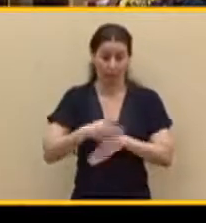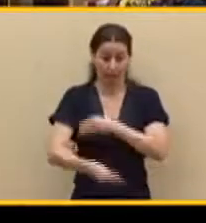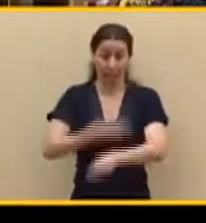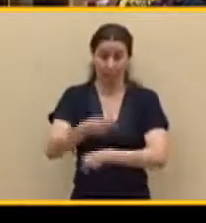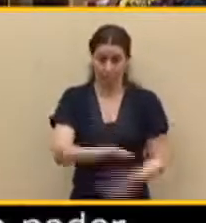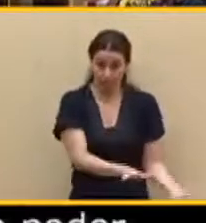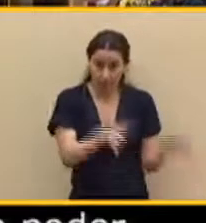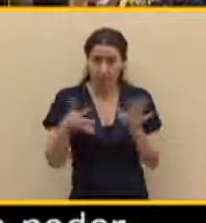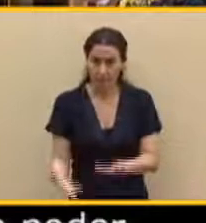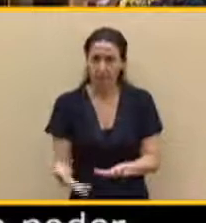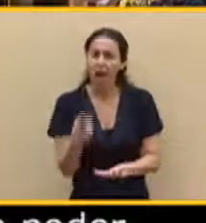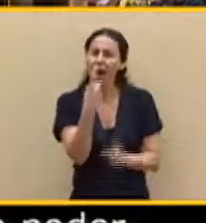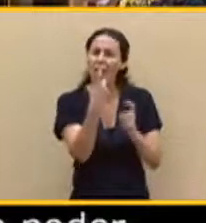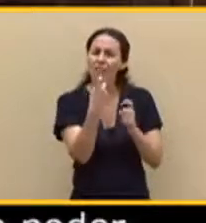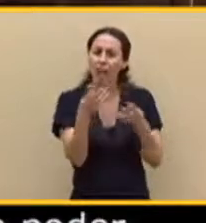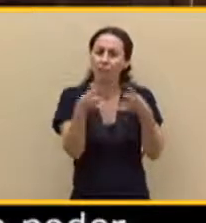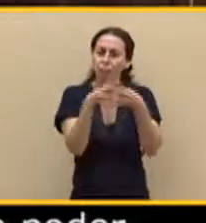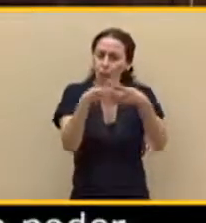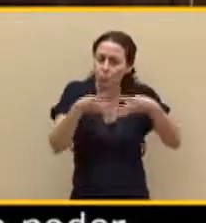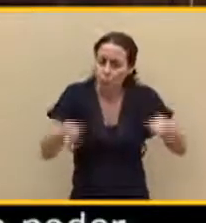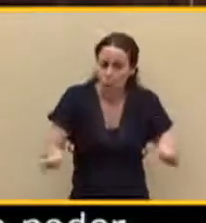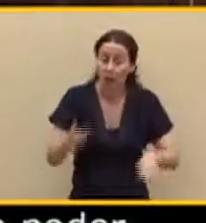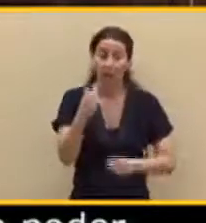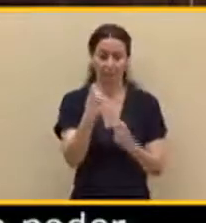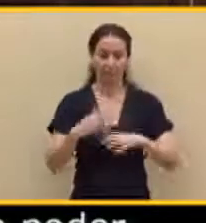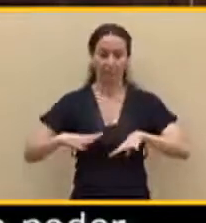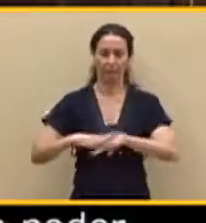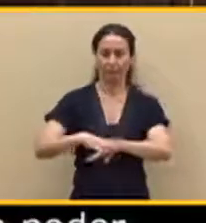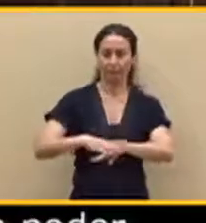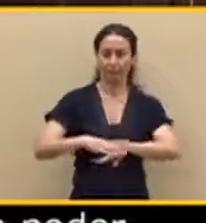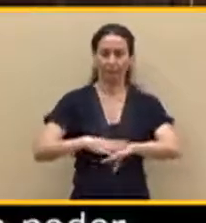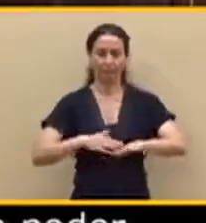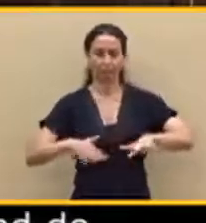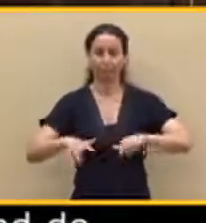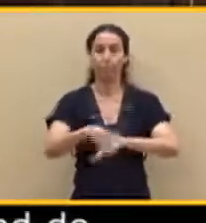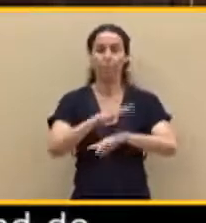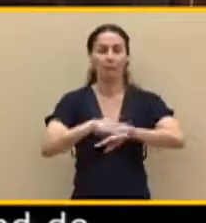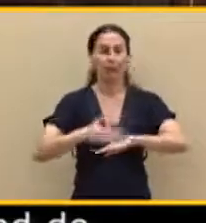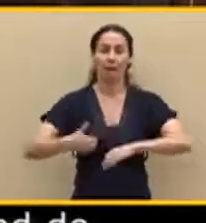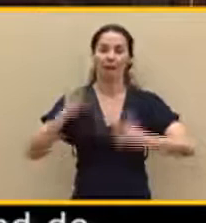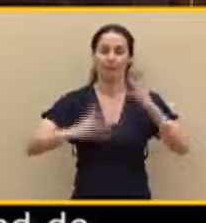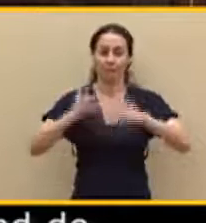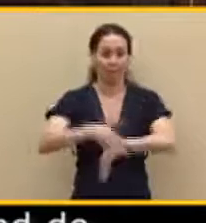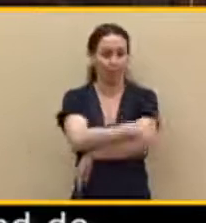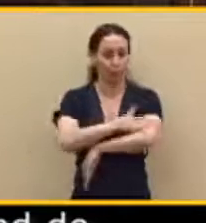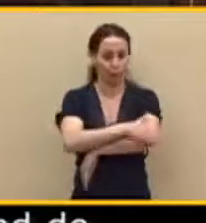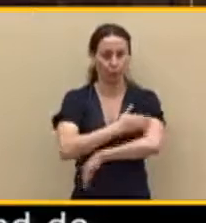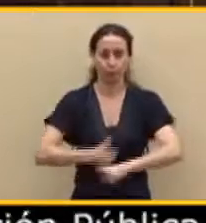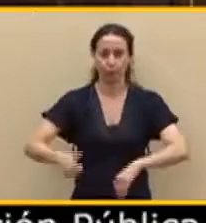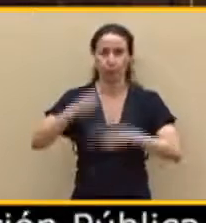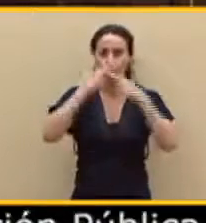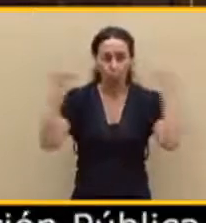una estructura. Necesita una red de relaciones entre altos cargos de la administración pública, la judicatura, el gobierno, los grandes propietarios de